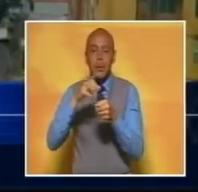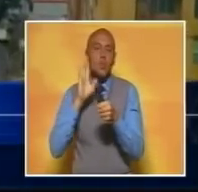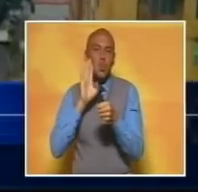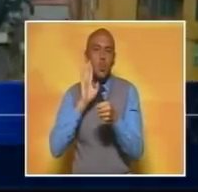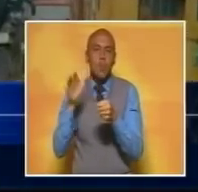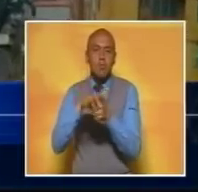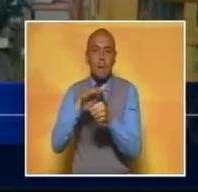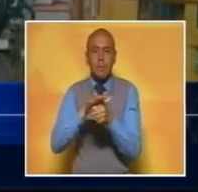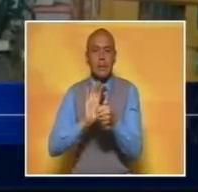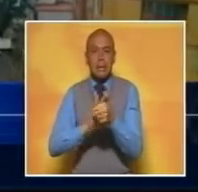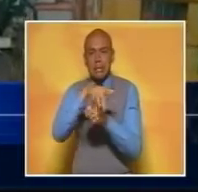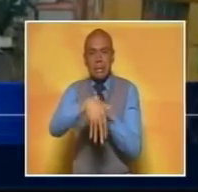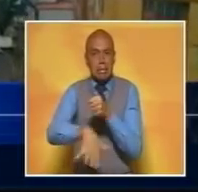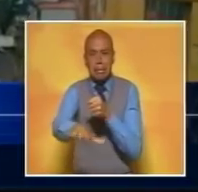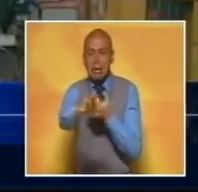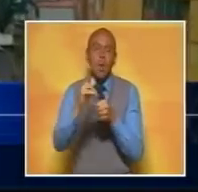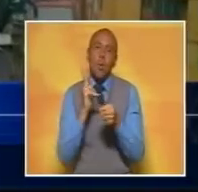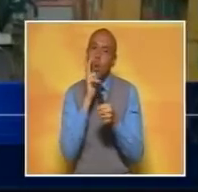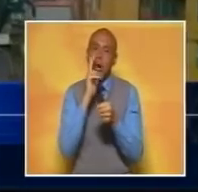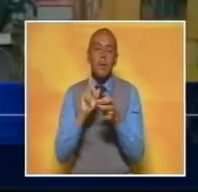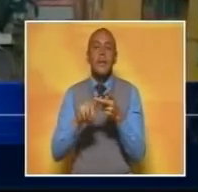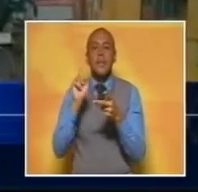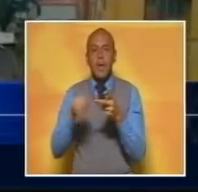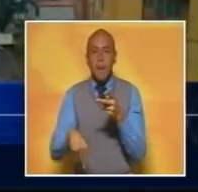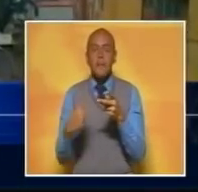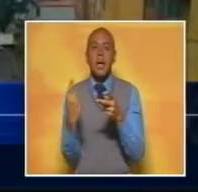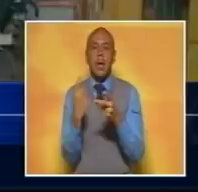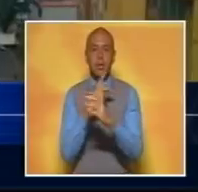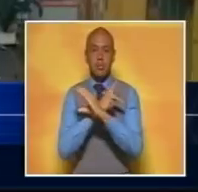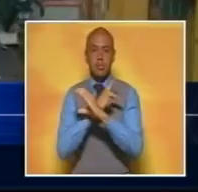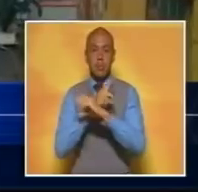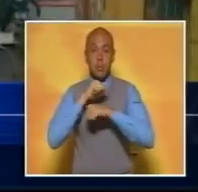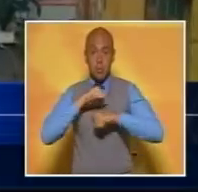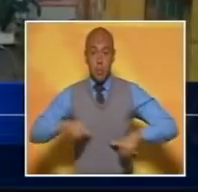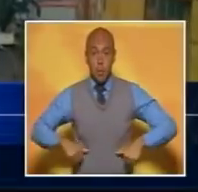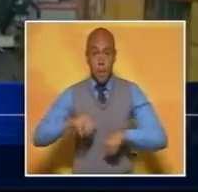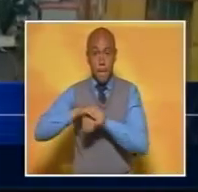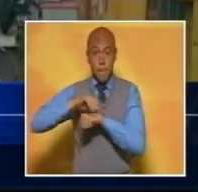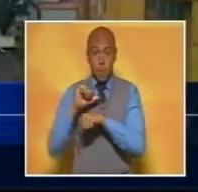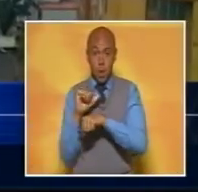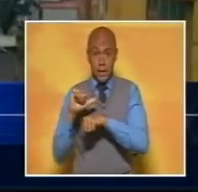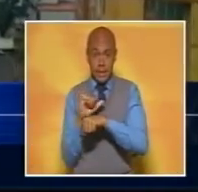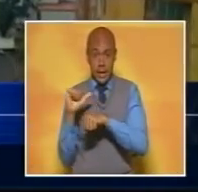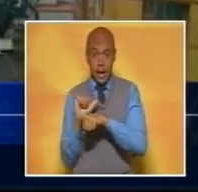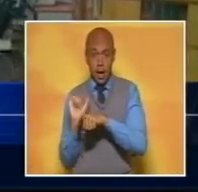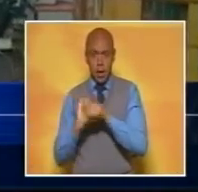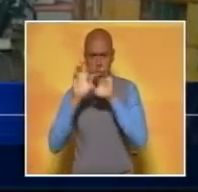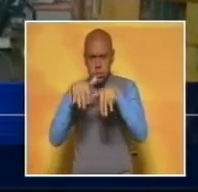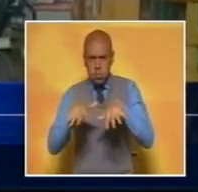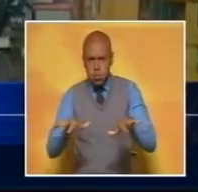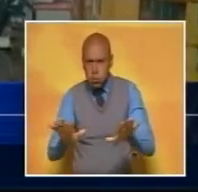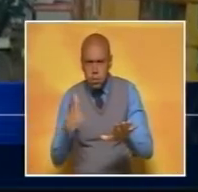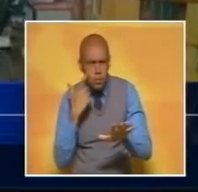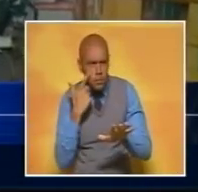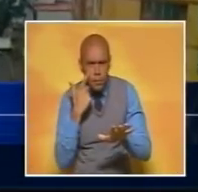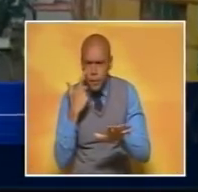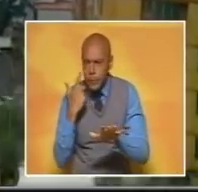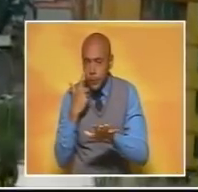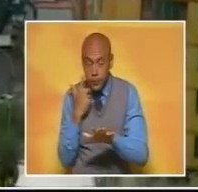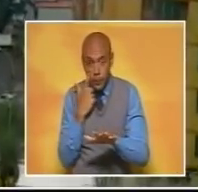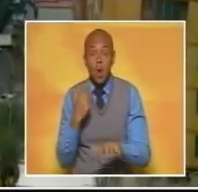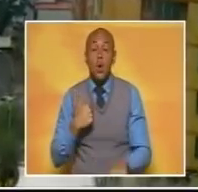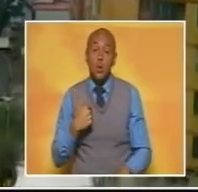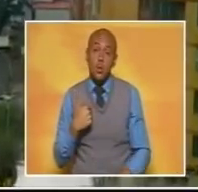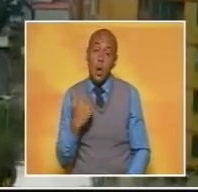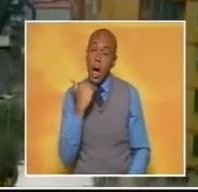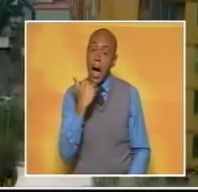que las autoridades municipales y de protección civil se encuentran desplegados en las diferentes comunidades afectadas. Nosotros estaremos